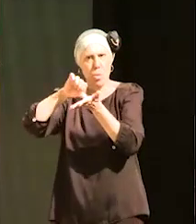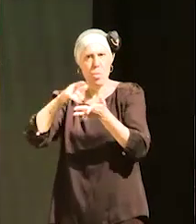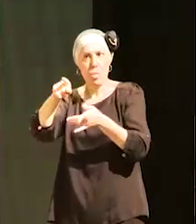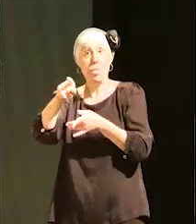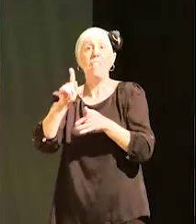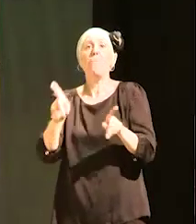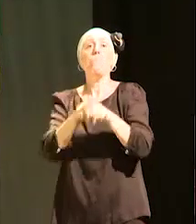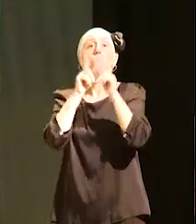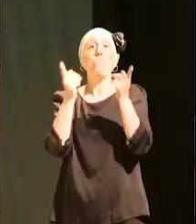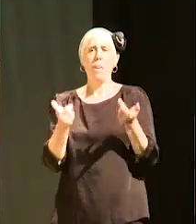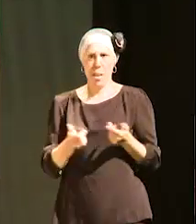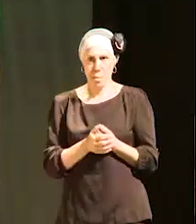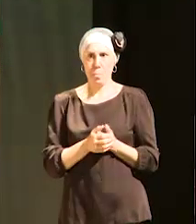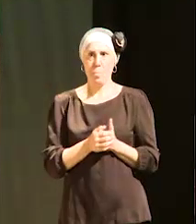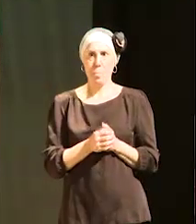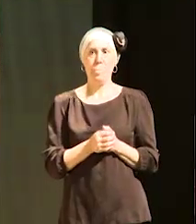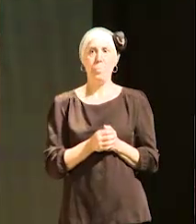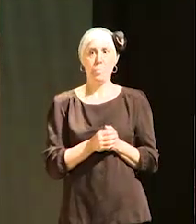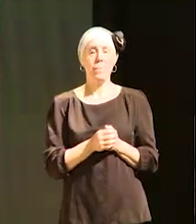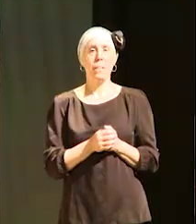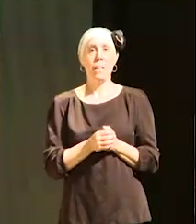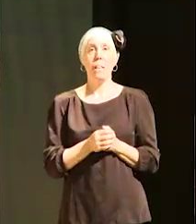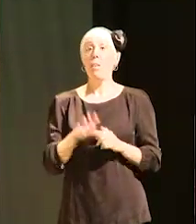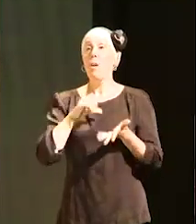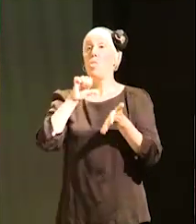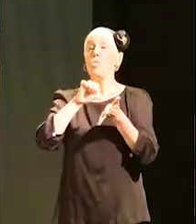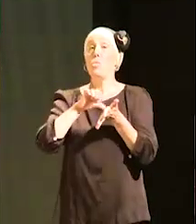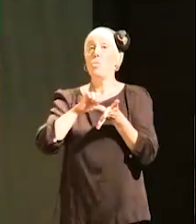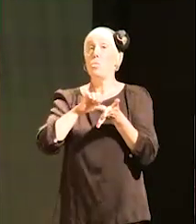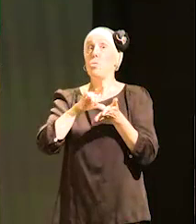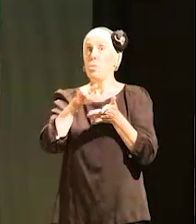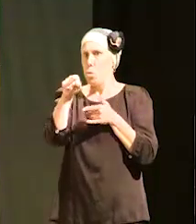luego hablamos y qué tal te beca' quetzaltepec eh sí